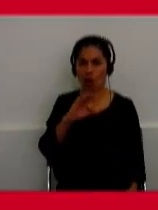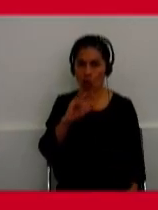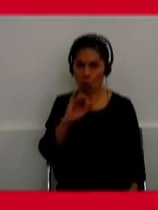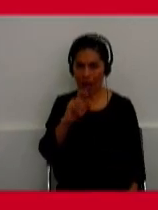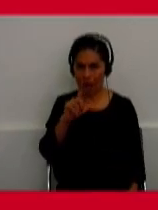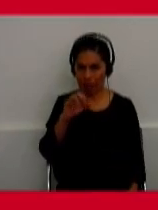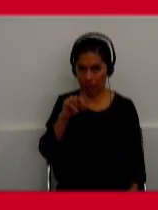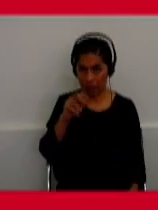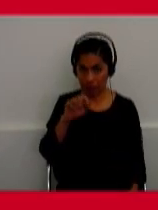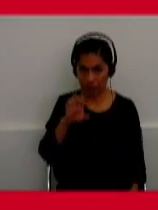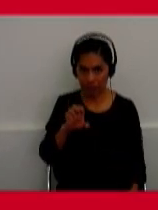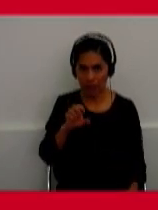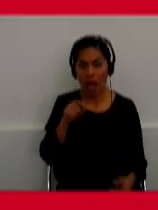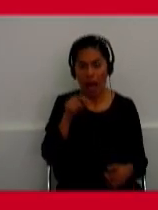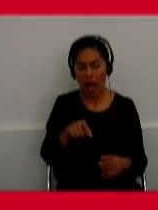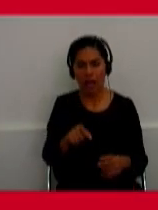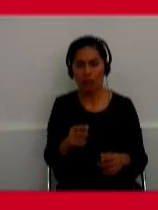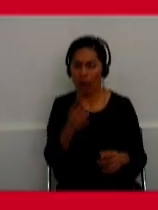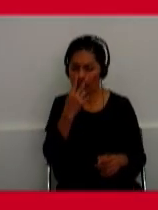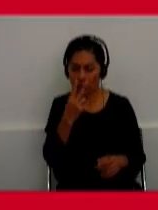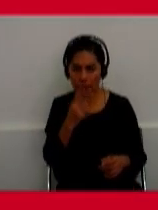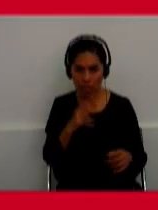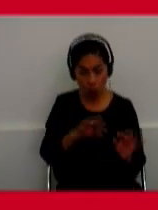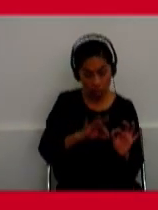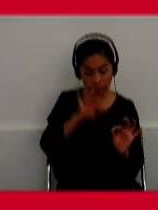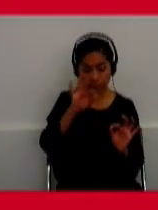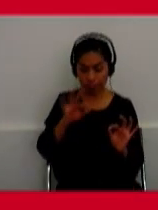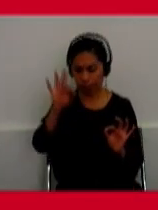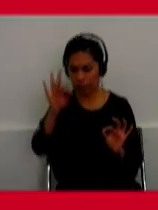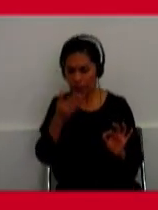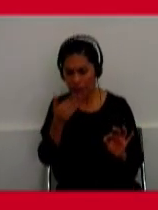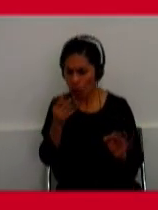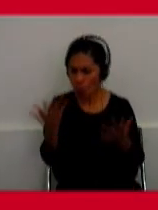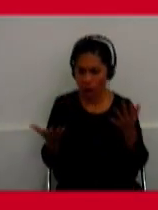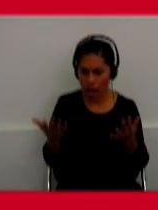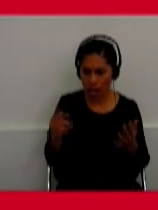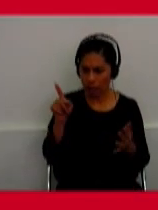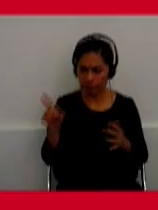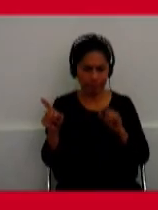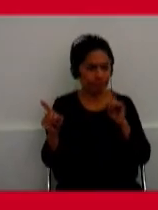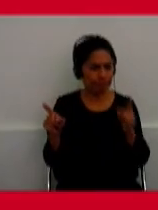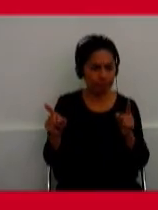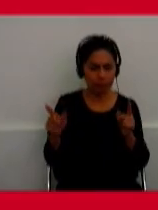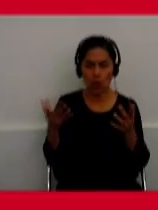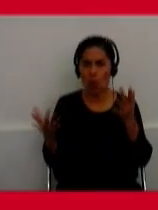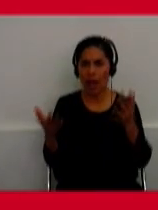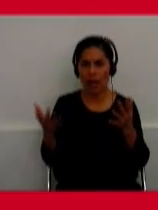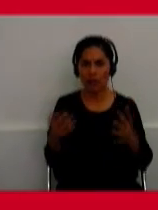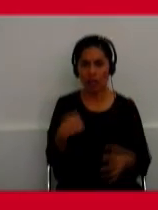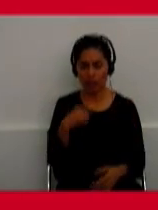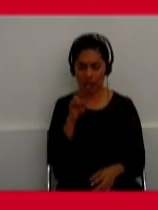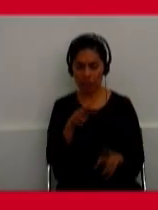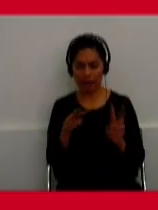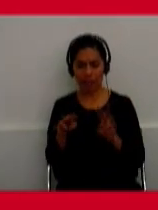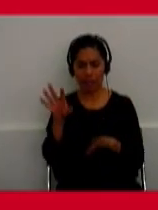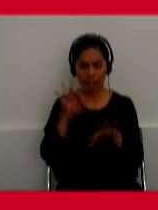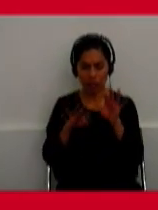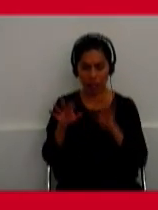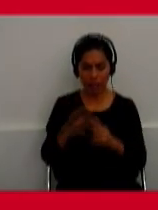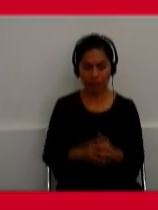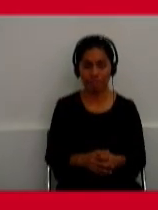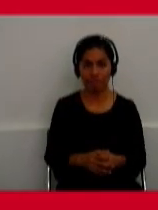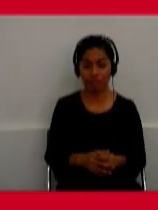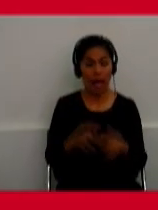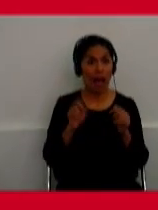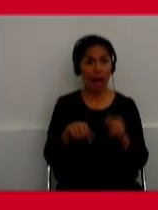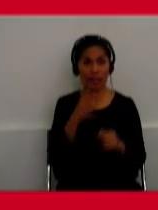estas curvas podemos ver cuál de ellas son la mejor y más adelante determinamos con cuál ir en un dimensionamiento, ¿no?